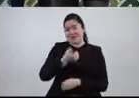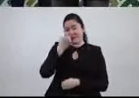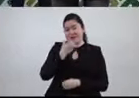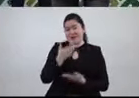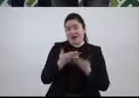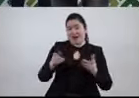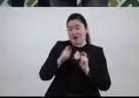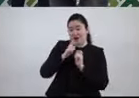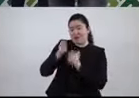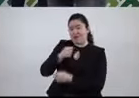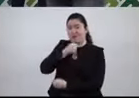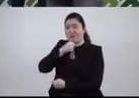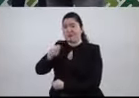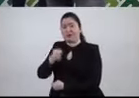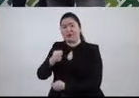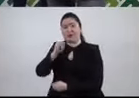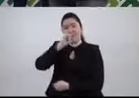jefa de gobierno. Muchas gracias.